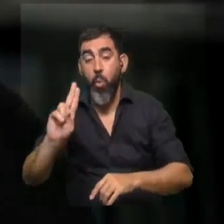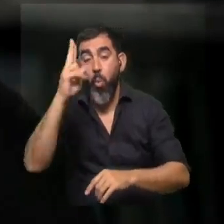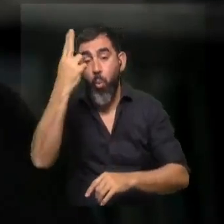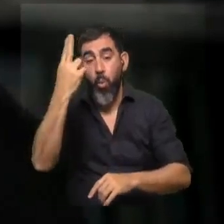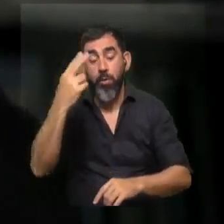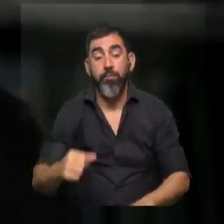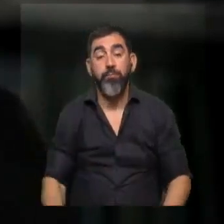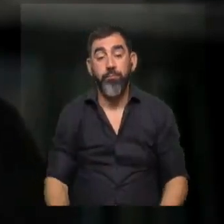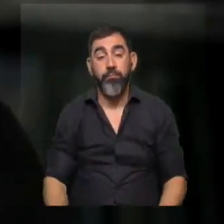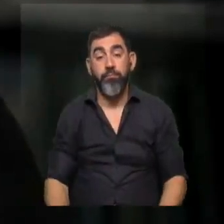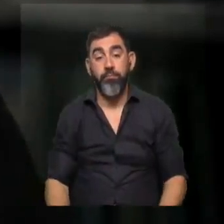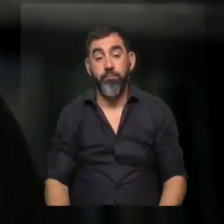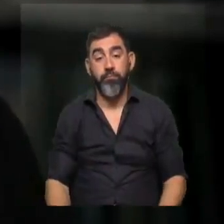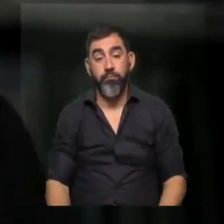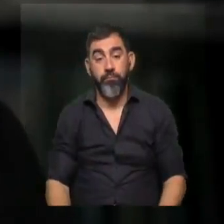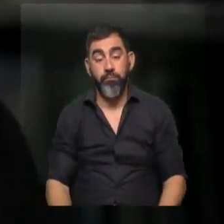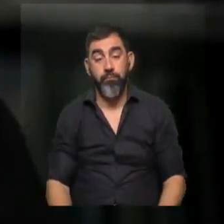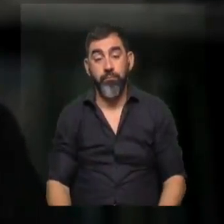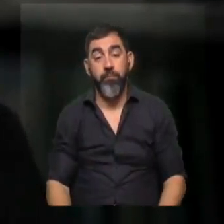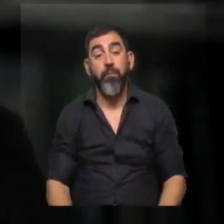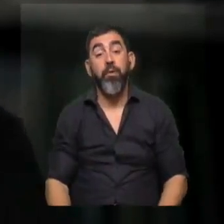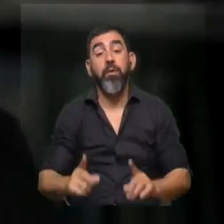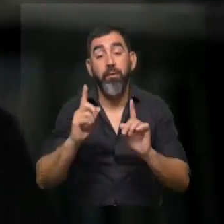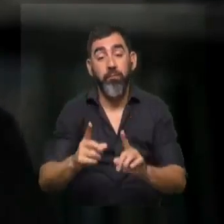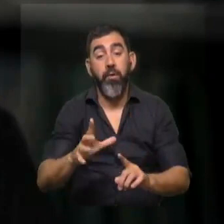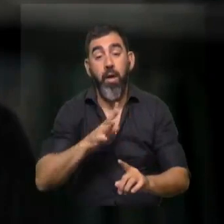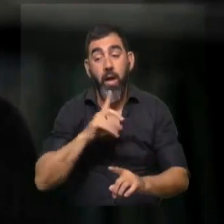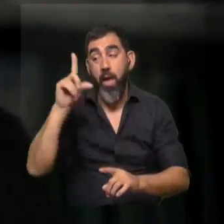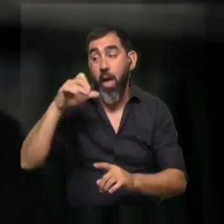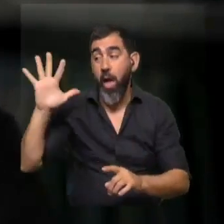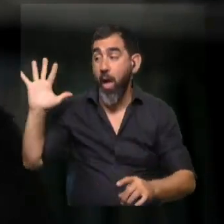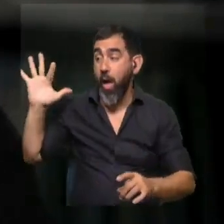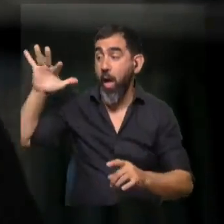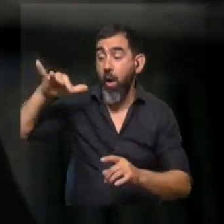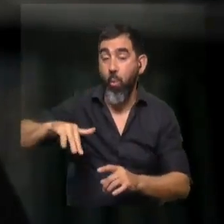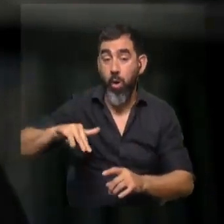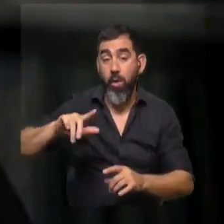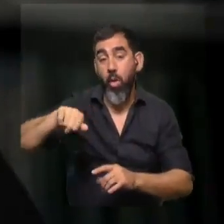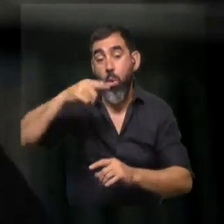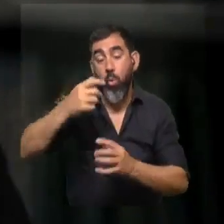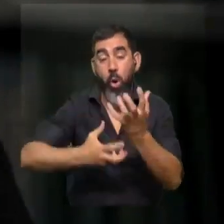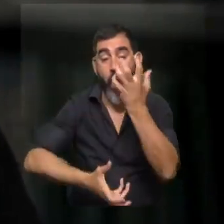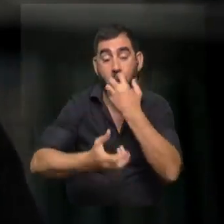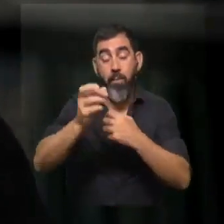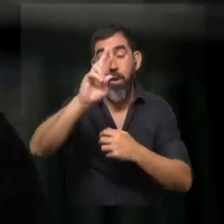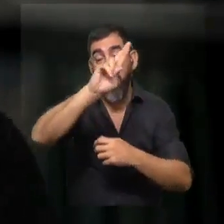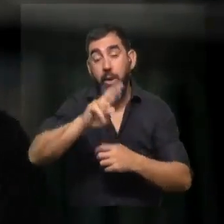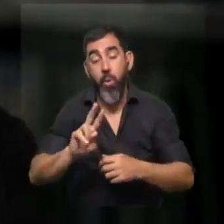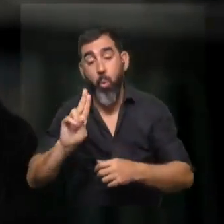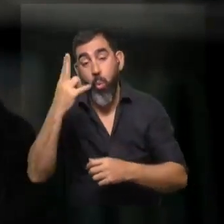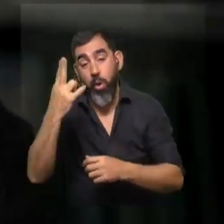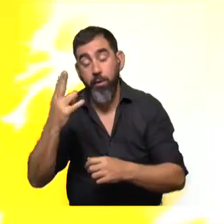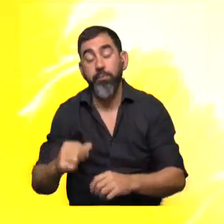de la represa, donde la hidrología no está demasiado modificada todavía, y recibe este flujo de especies que migran desde el río Uruguay, entrando por el